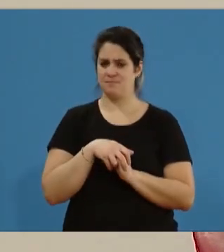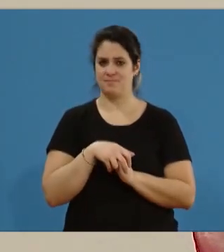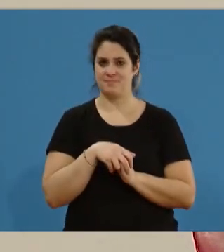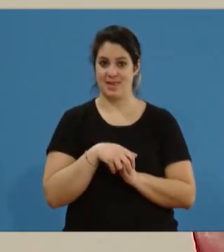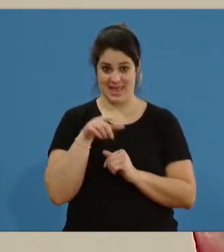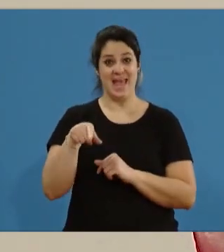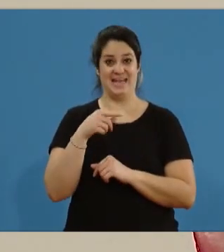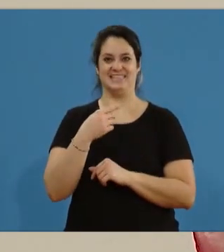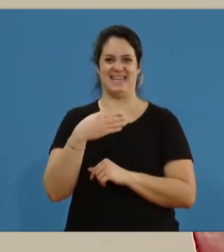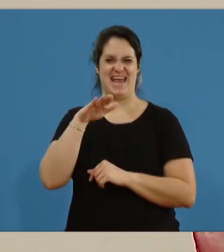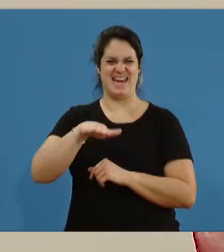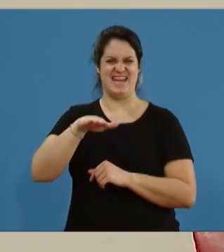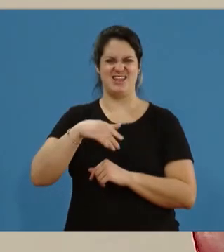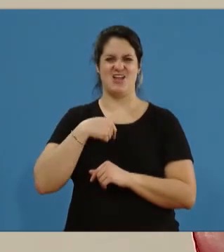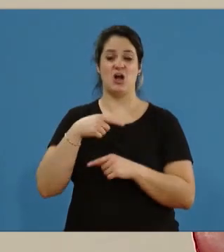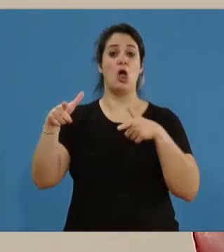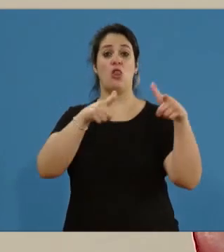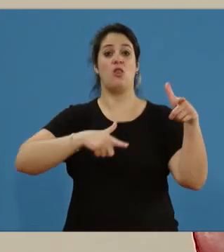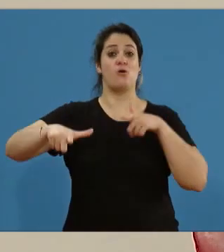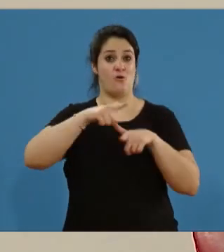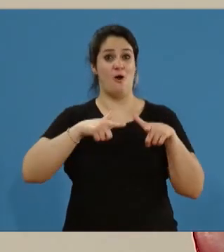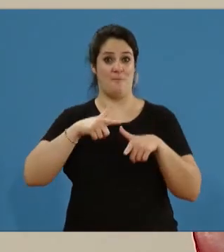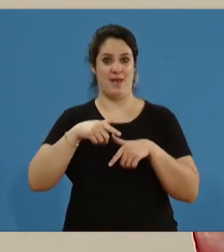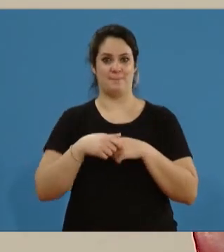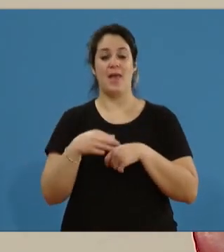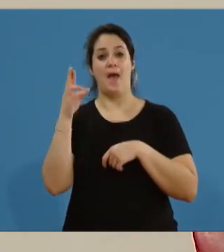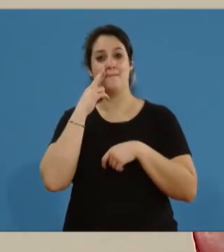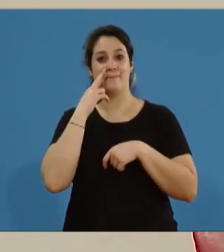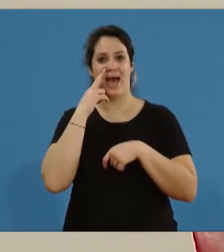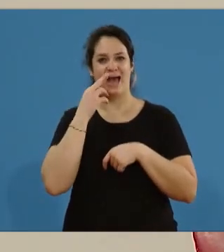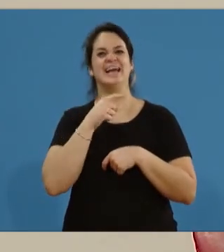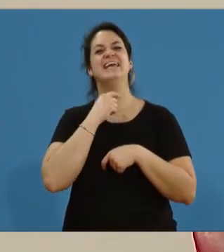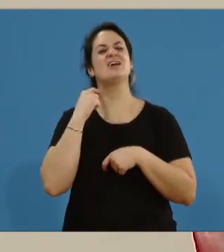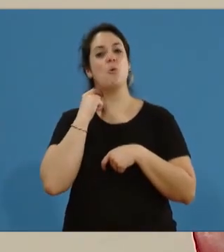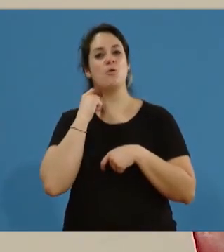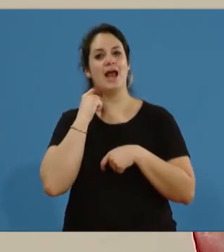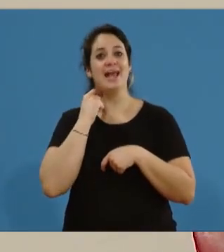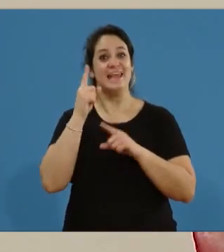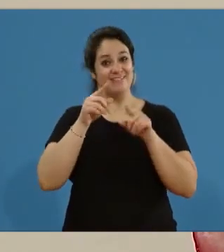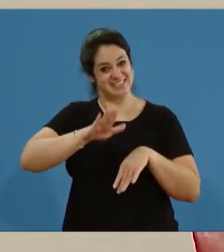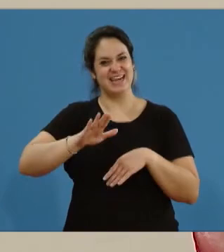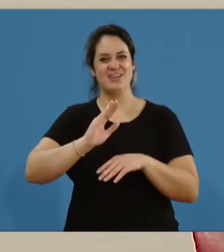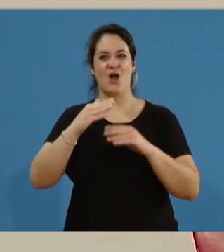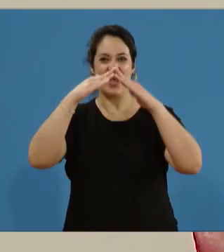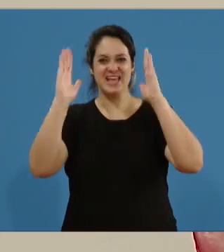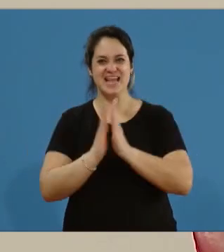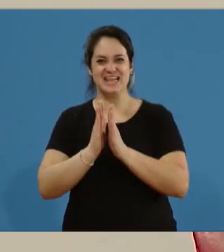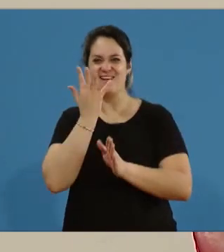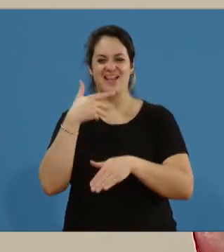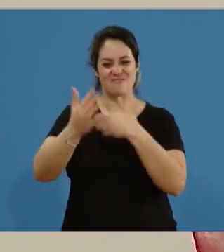Los padres de Raúl son colombianos. El papá es pastor protestante y Raúl a veces juega en el